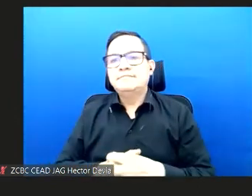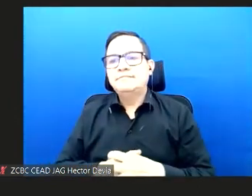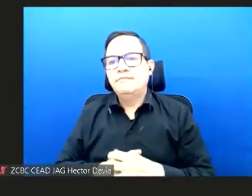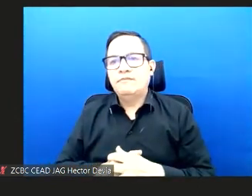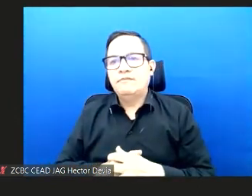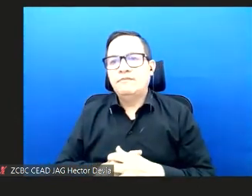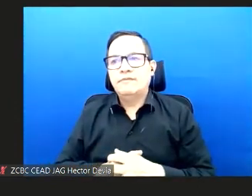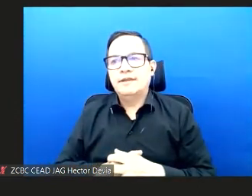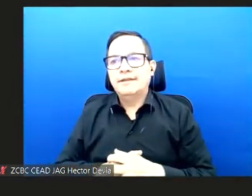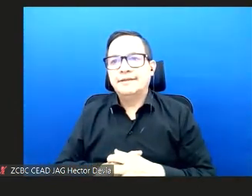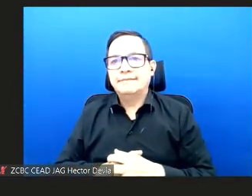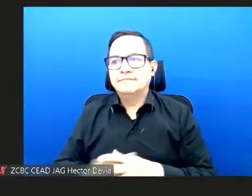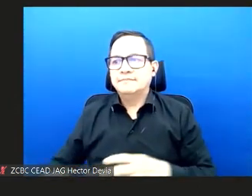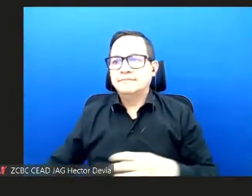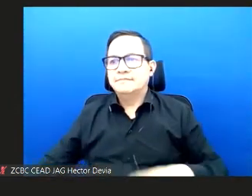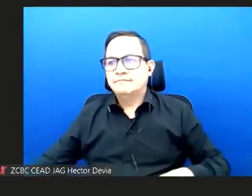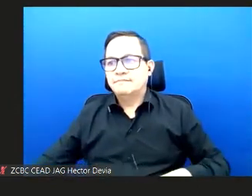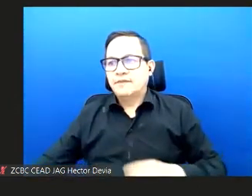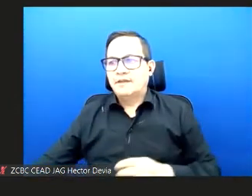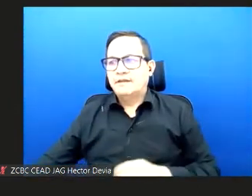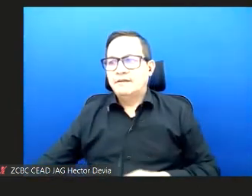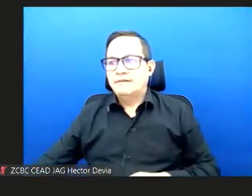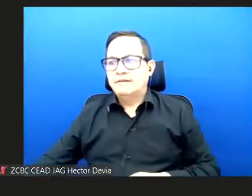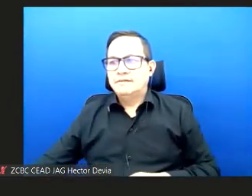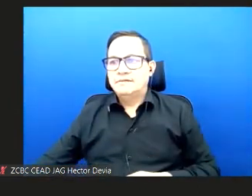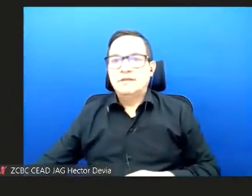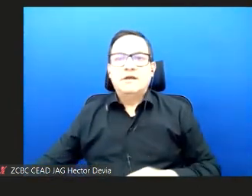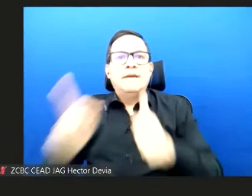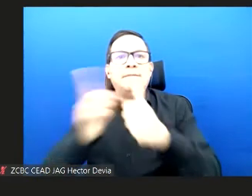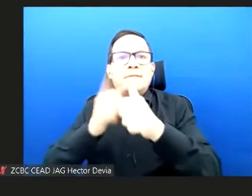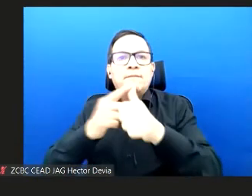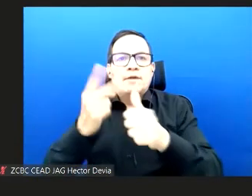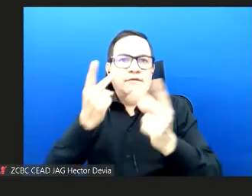Eh, Vamos a ver primero los objetivos